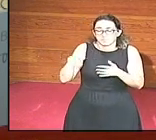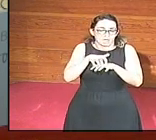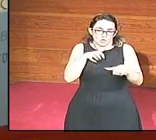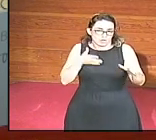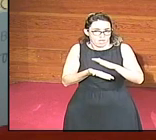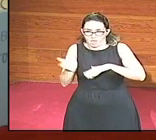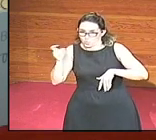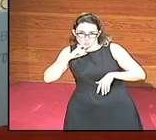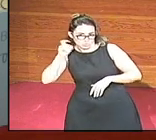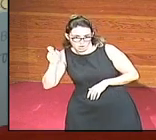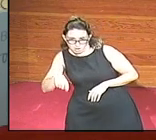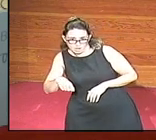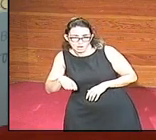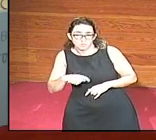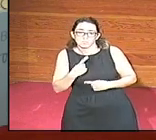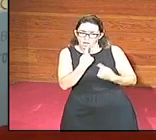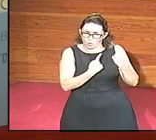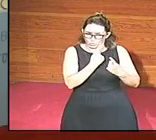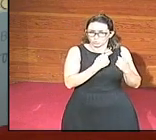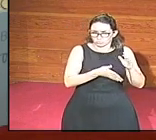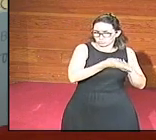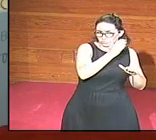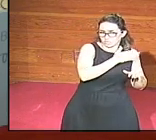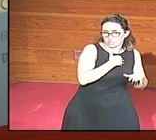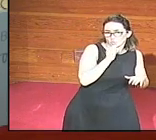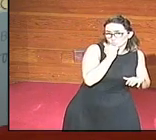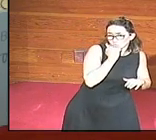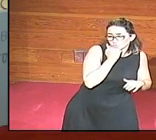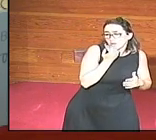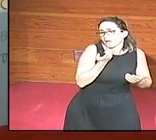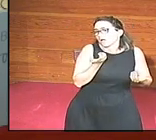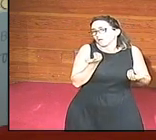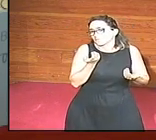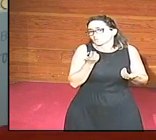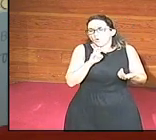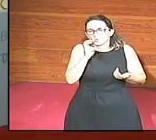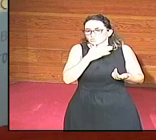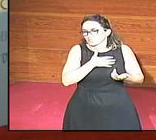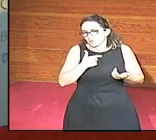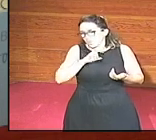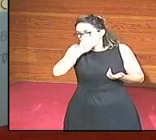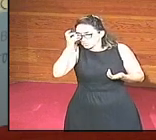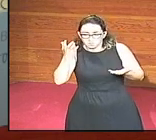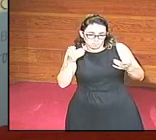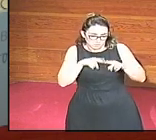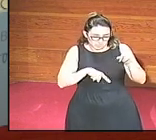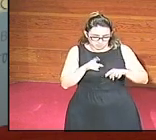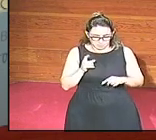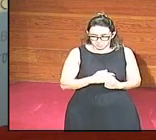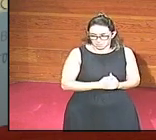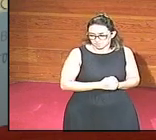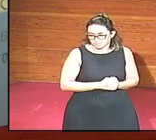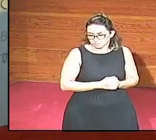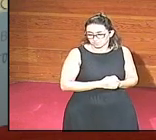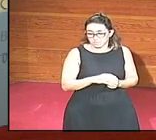porque la situación, incluso la gente prorrusa no quiere estar en Donetsk y ni en Lugansk. Se van a buscar mejores oportunidades. Bueno, y